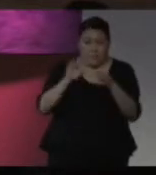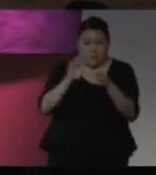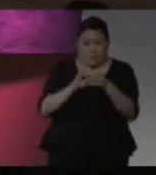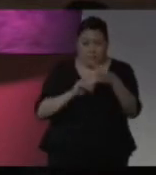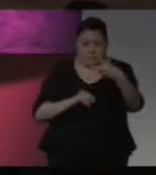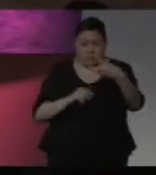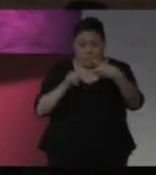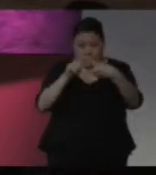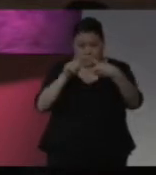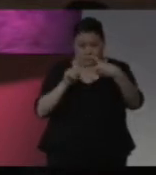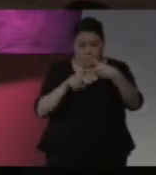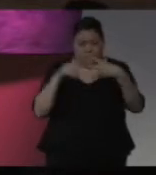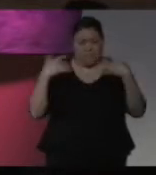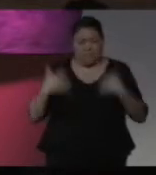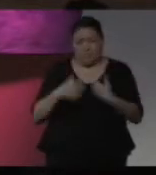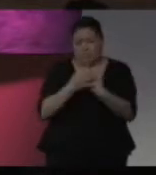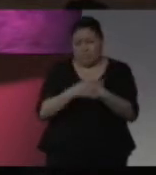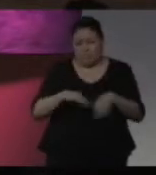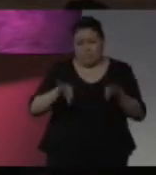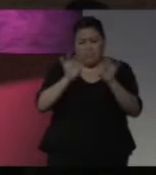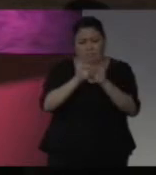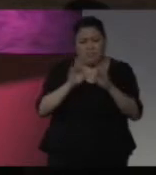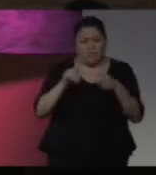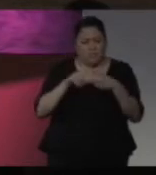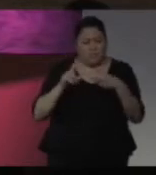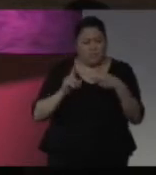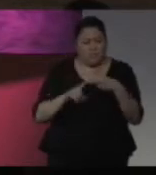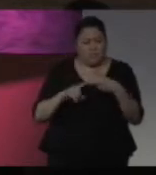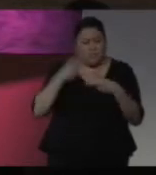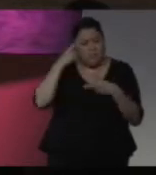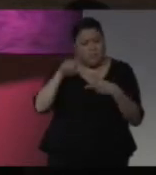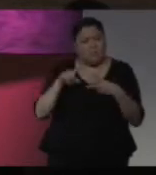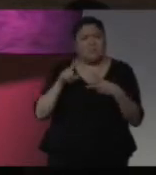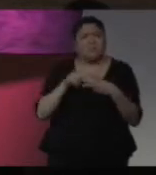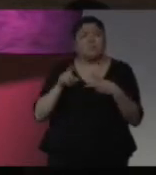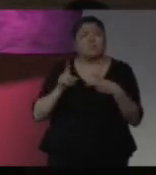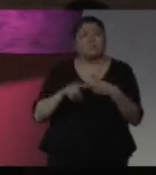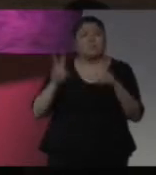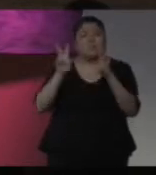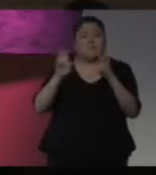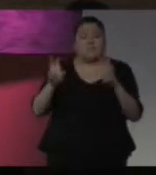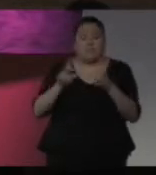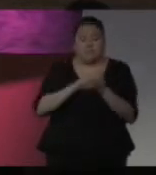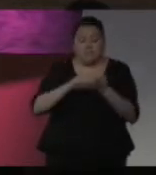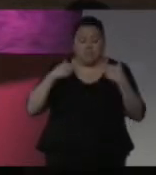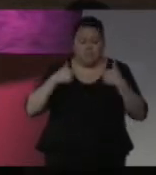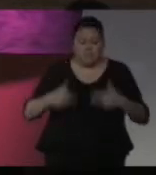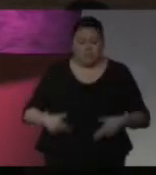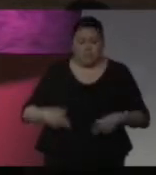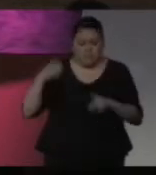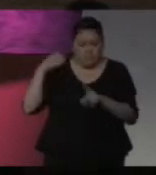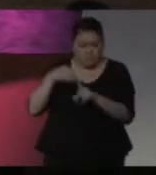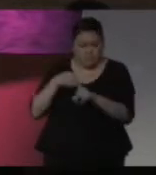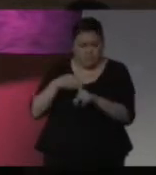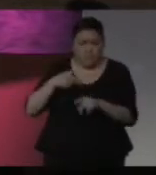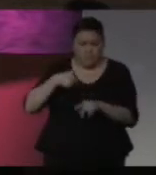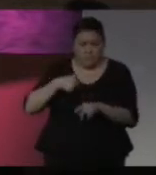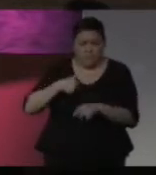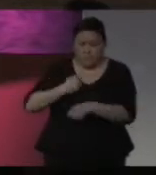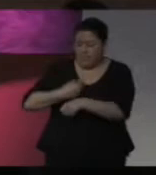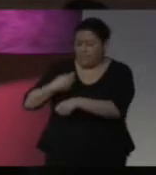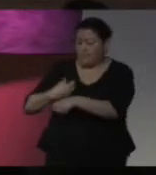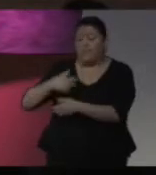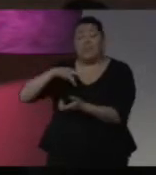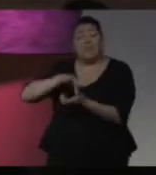muy fundamentales para lo que se llama derechos humanos. Agradezco la